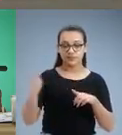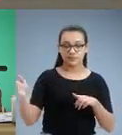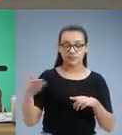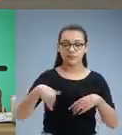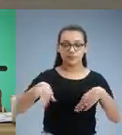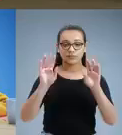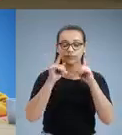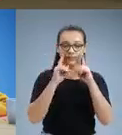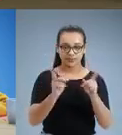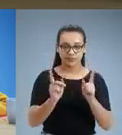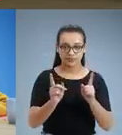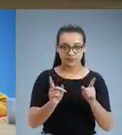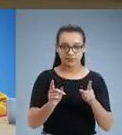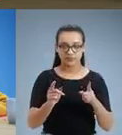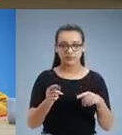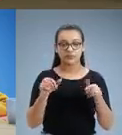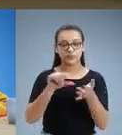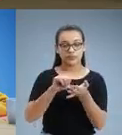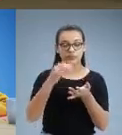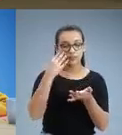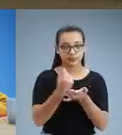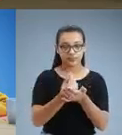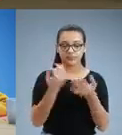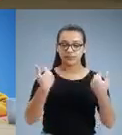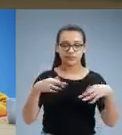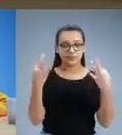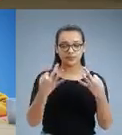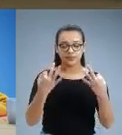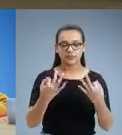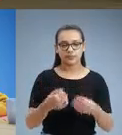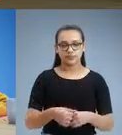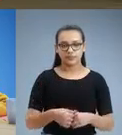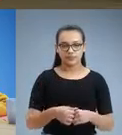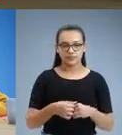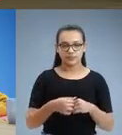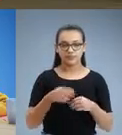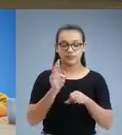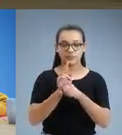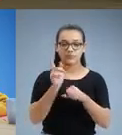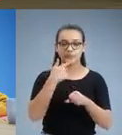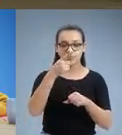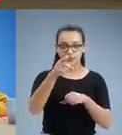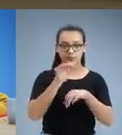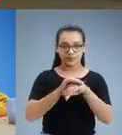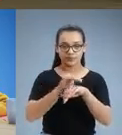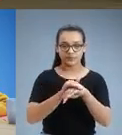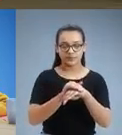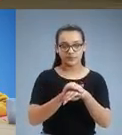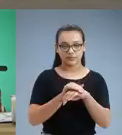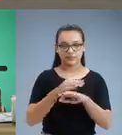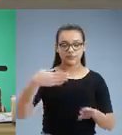estamos en mayor riesgo. El lugar donde vivimos debería ser más seguro. Protegernos es su